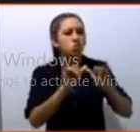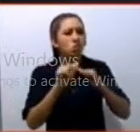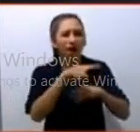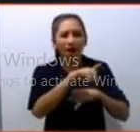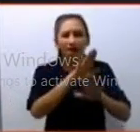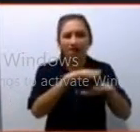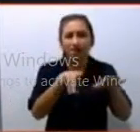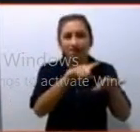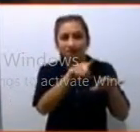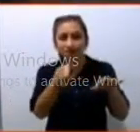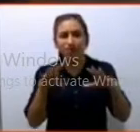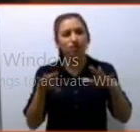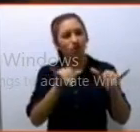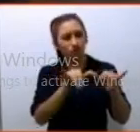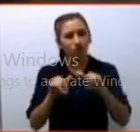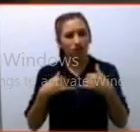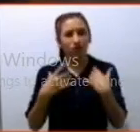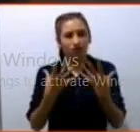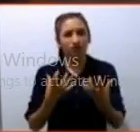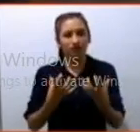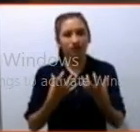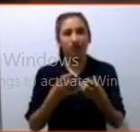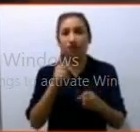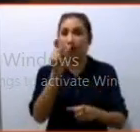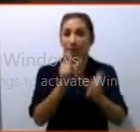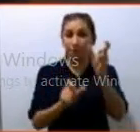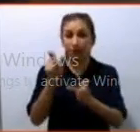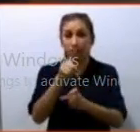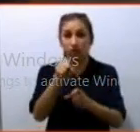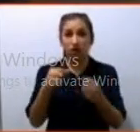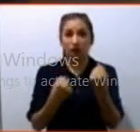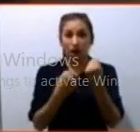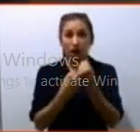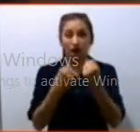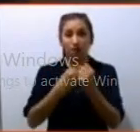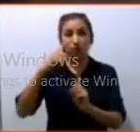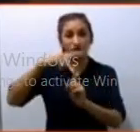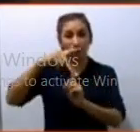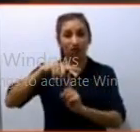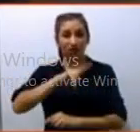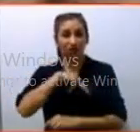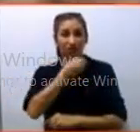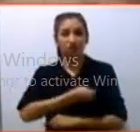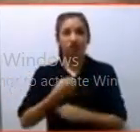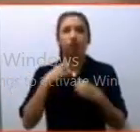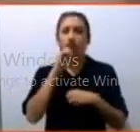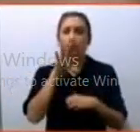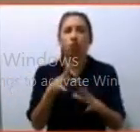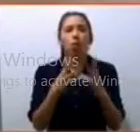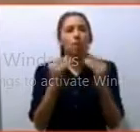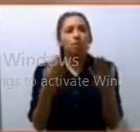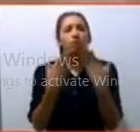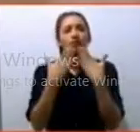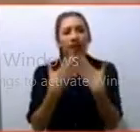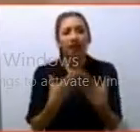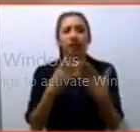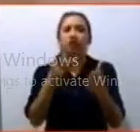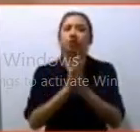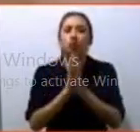hace. A todas las personas que colaboran en la Teletón, le diría muchas gracias, que sigan